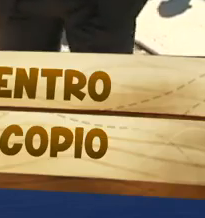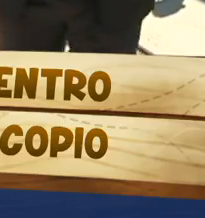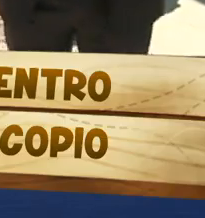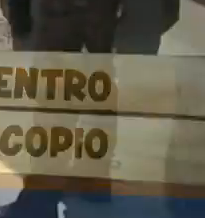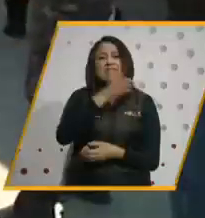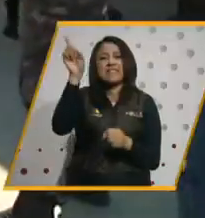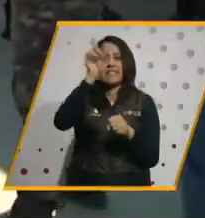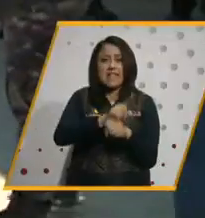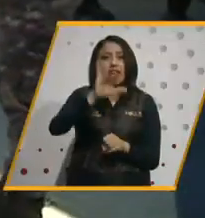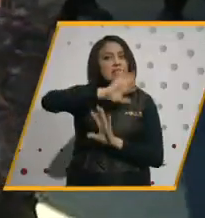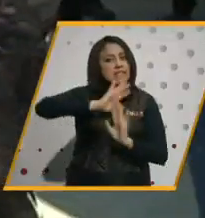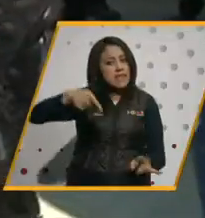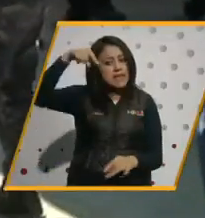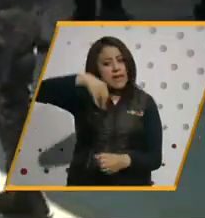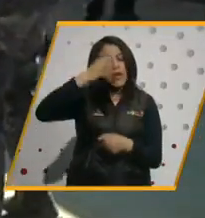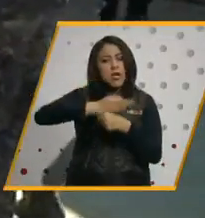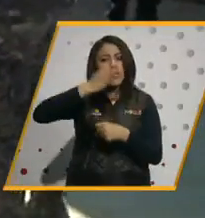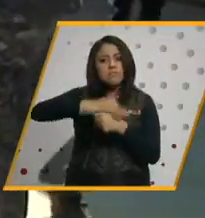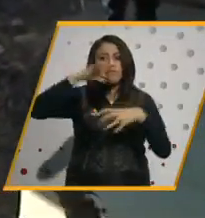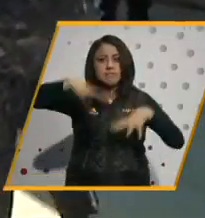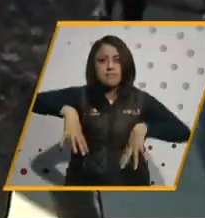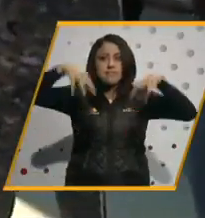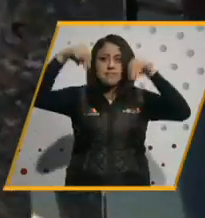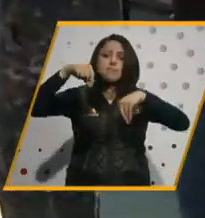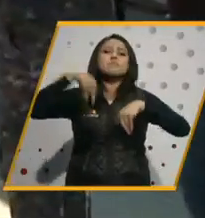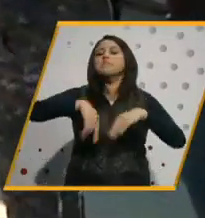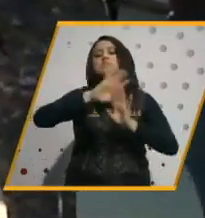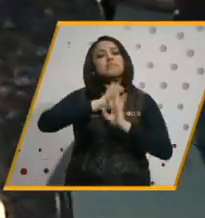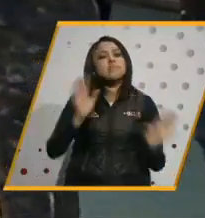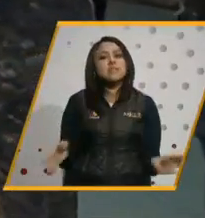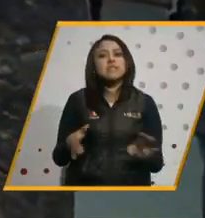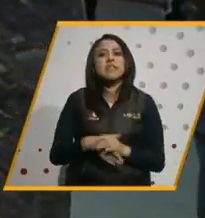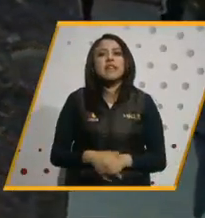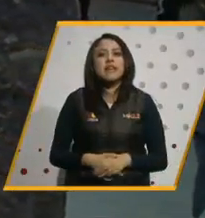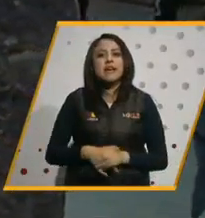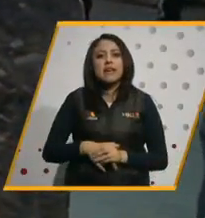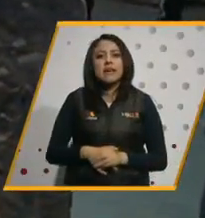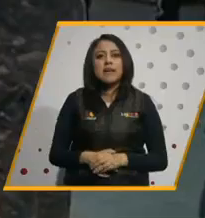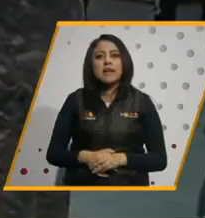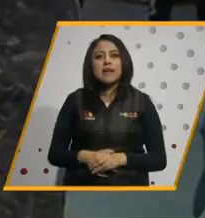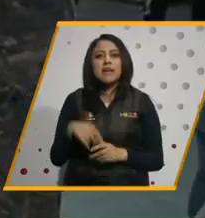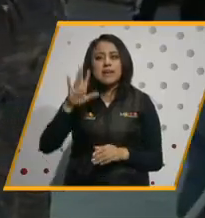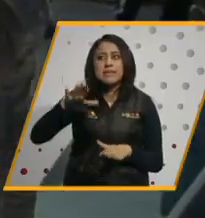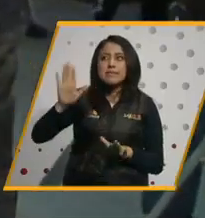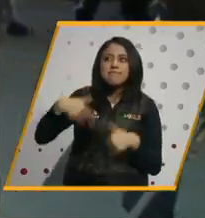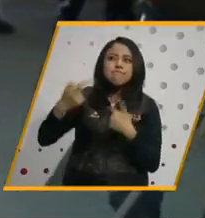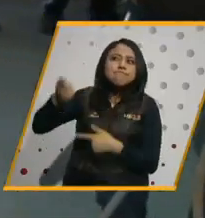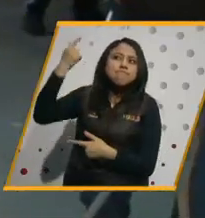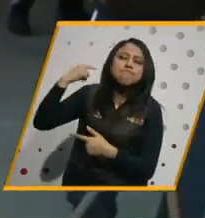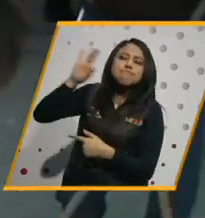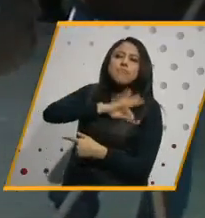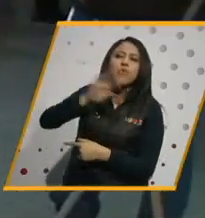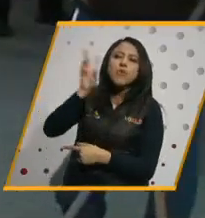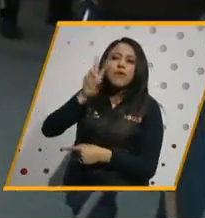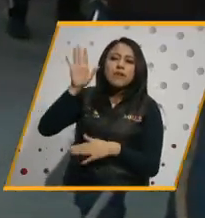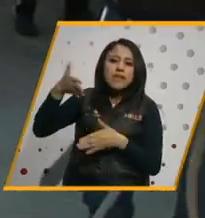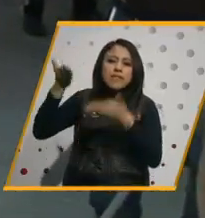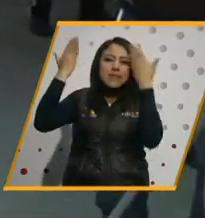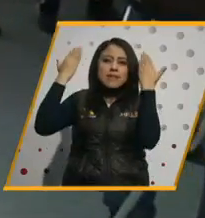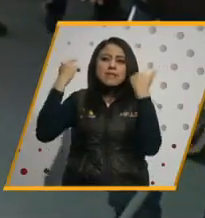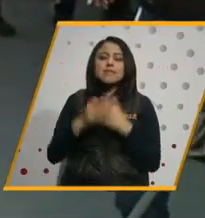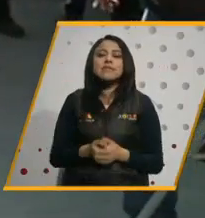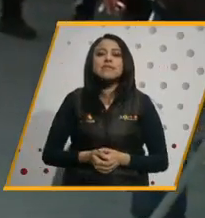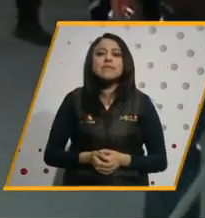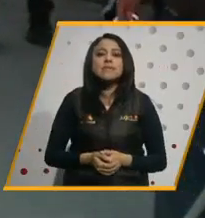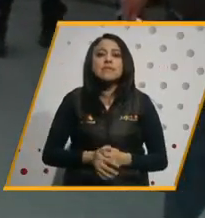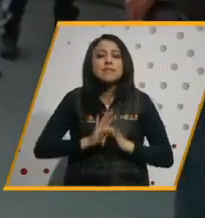estamos exactamente en este centro de acopio, en esta gran carpa de circo que está a mis espaldas. Y aquí estamos cargando ya. A nosotros